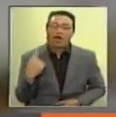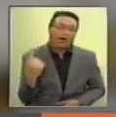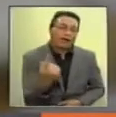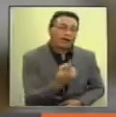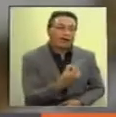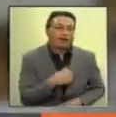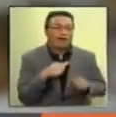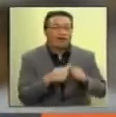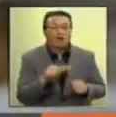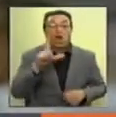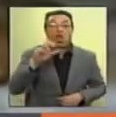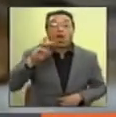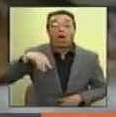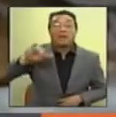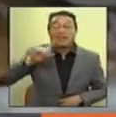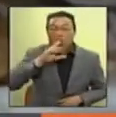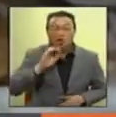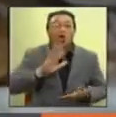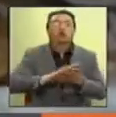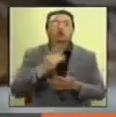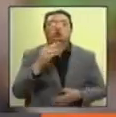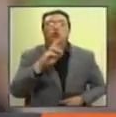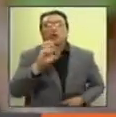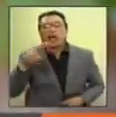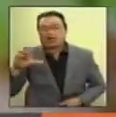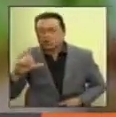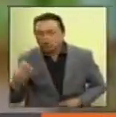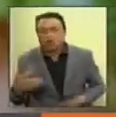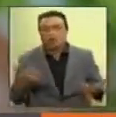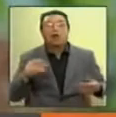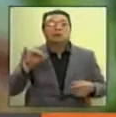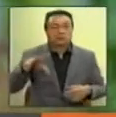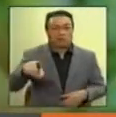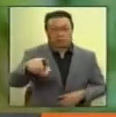hora. Clásico lomito, churrasco por el que apenas